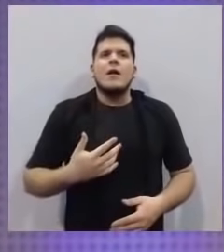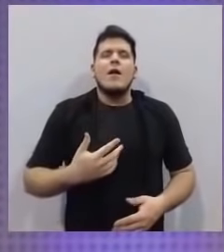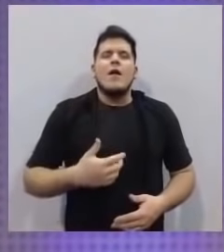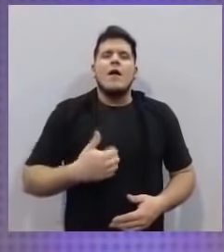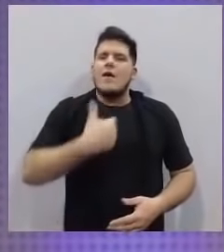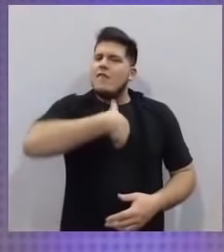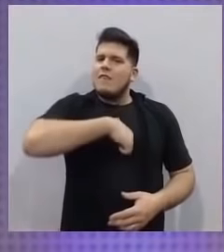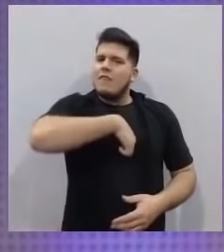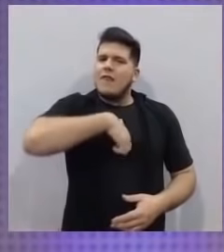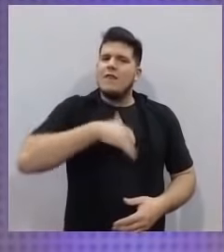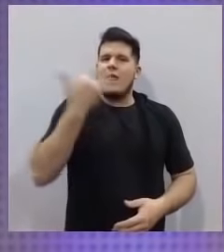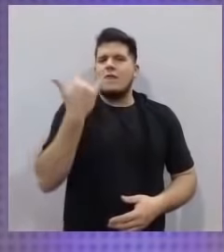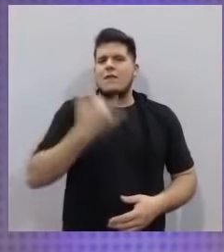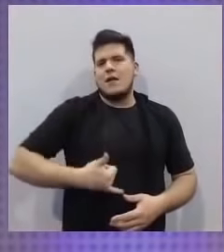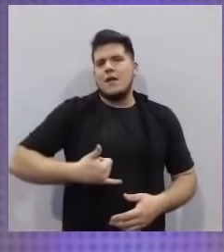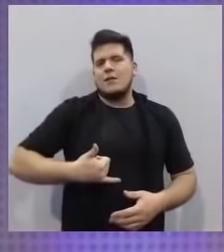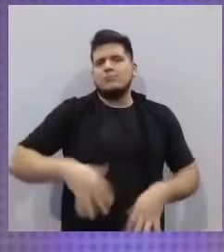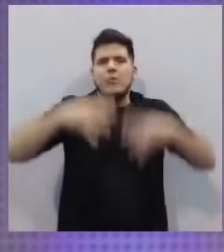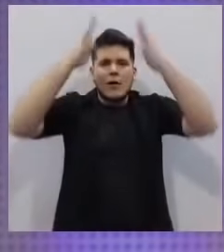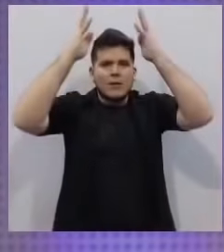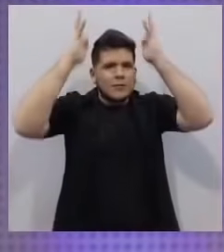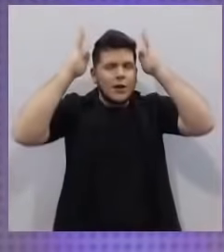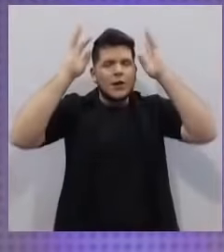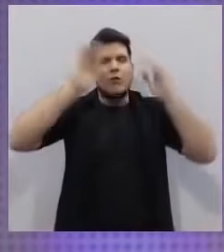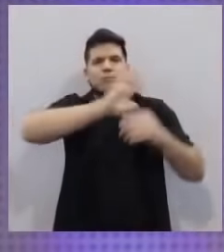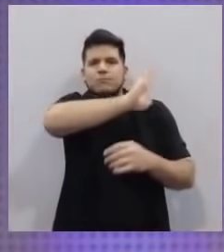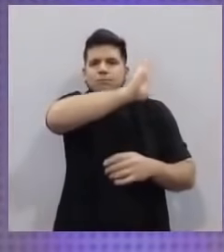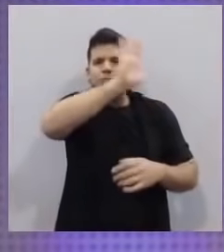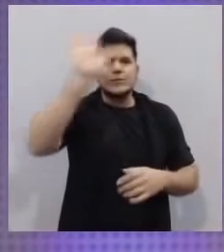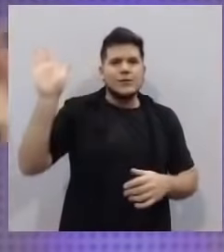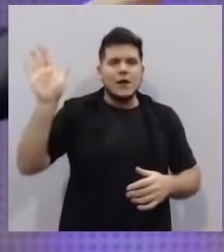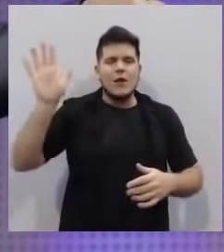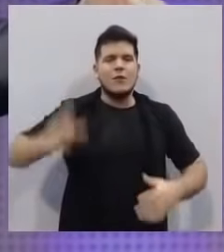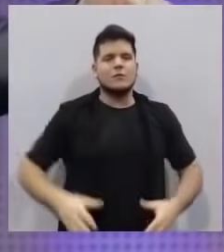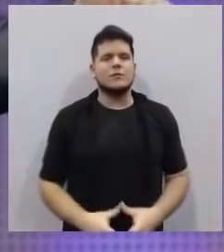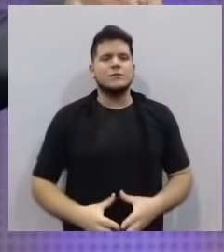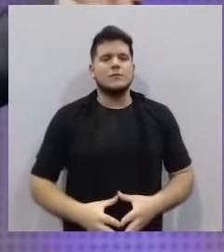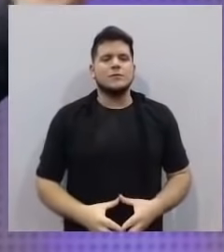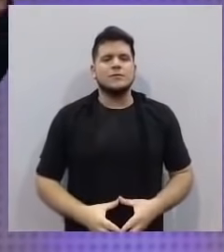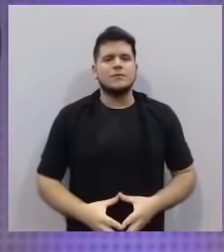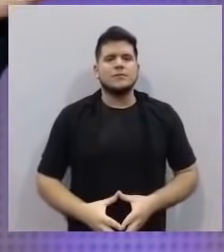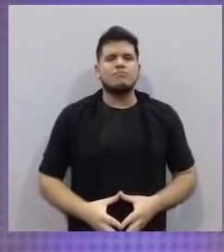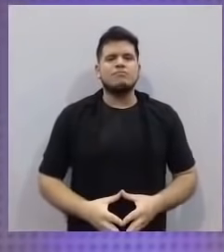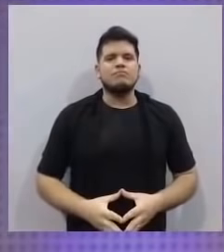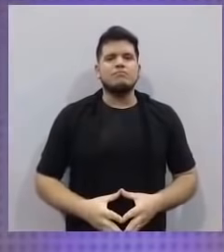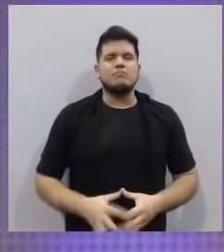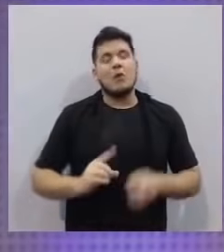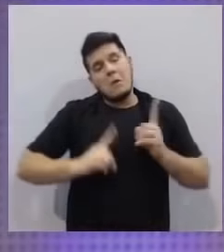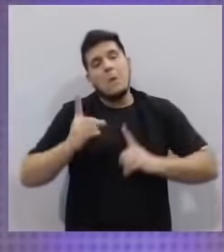alegría a pesar de las situaciones que a veces en esta tierra nos toca atravesar